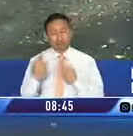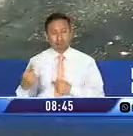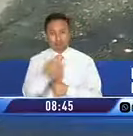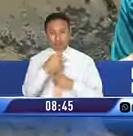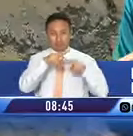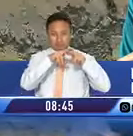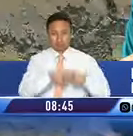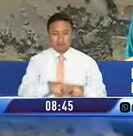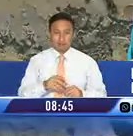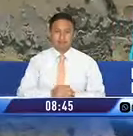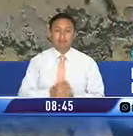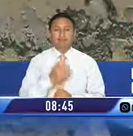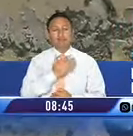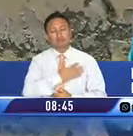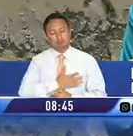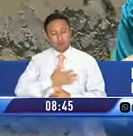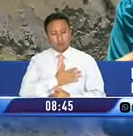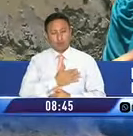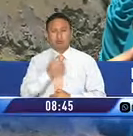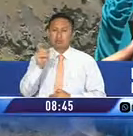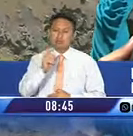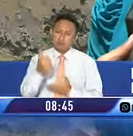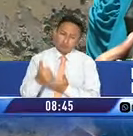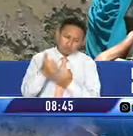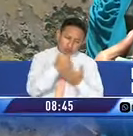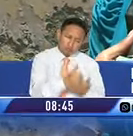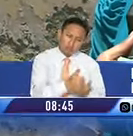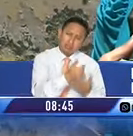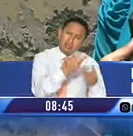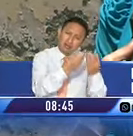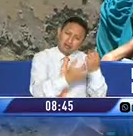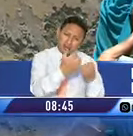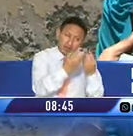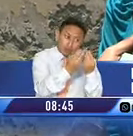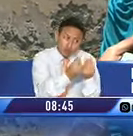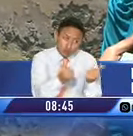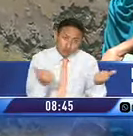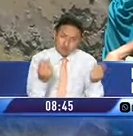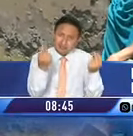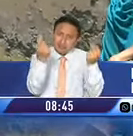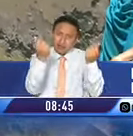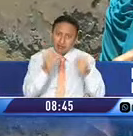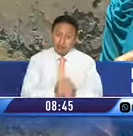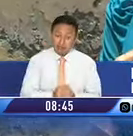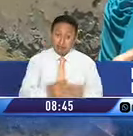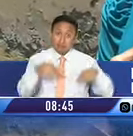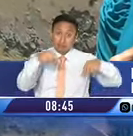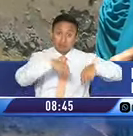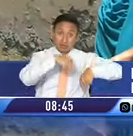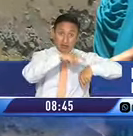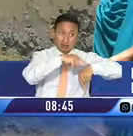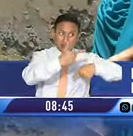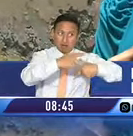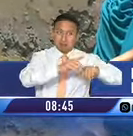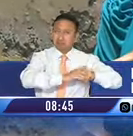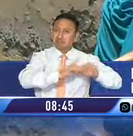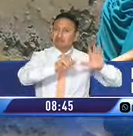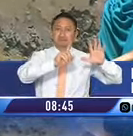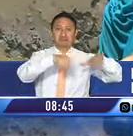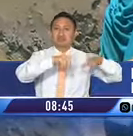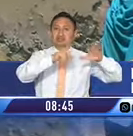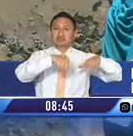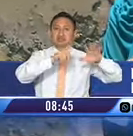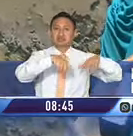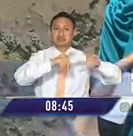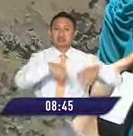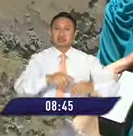urgente. Por favor, necesitamos que nos den una solución para este problema que ya va, ya le digo, casi más